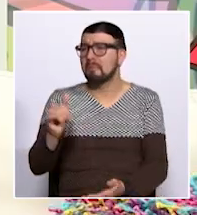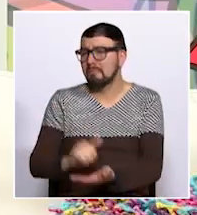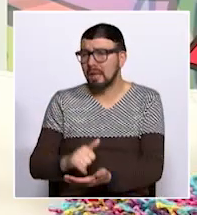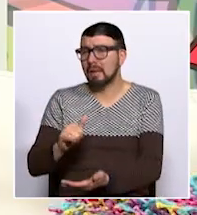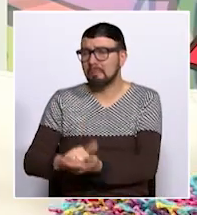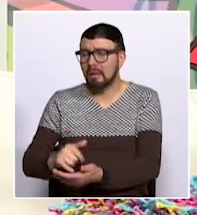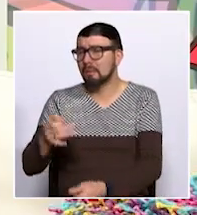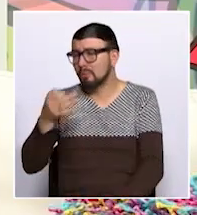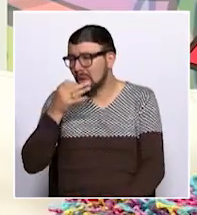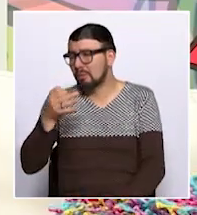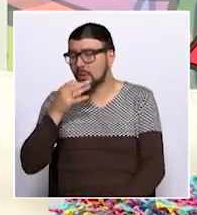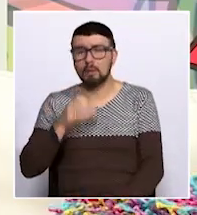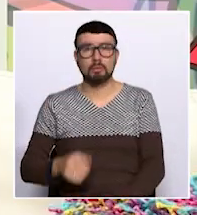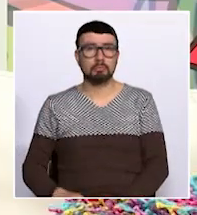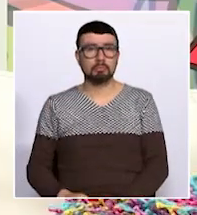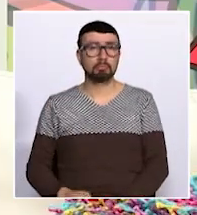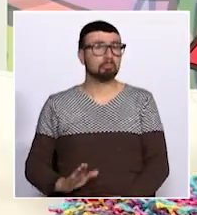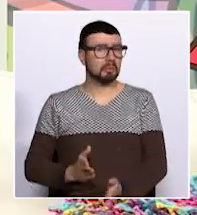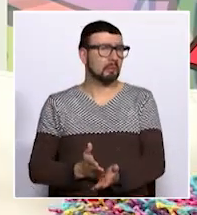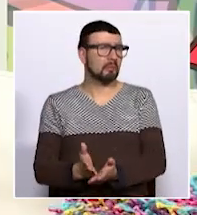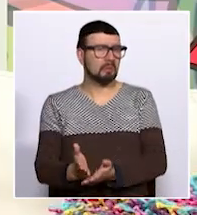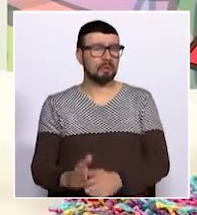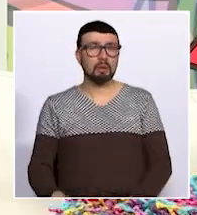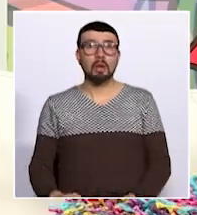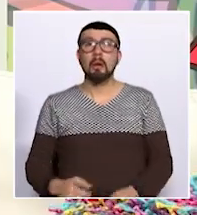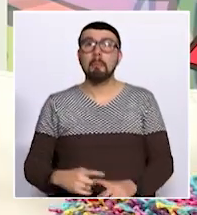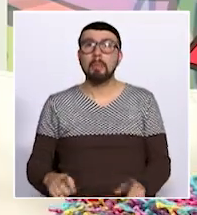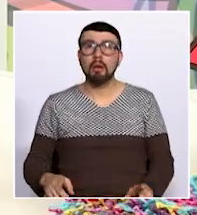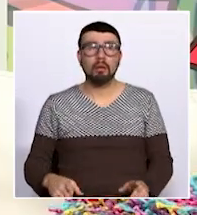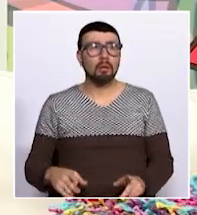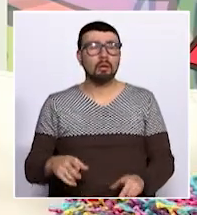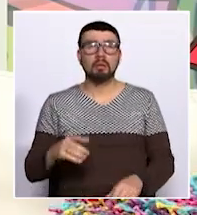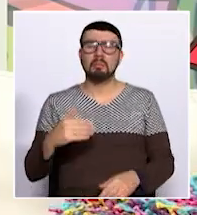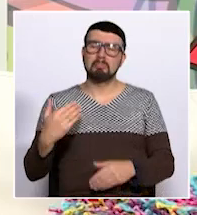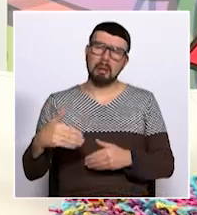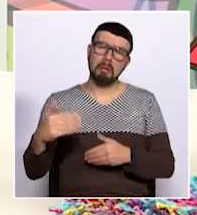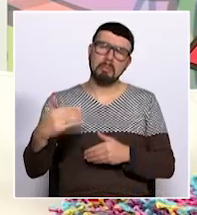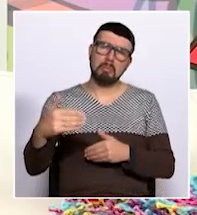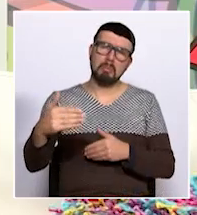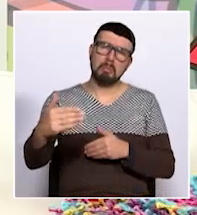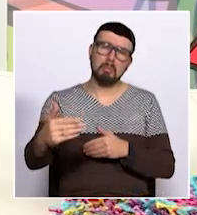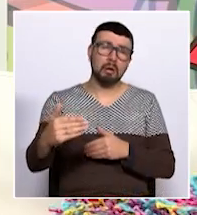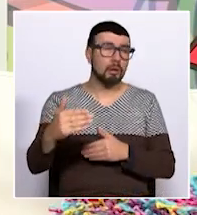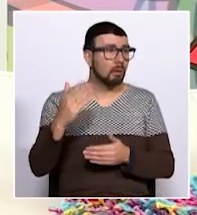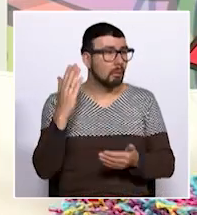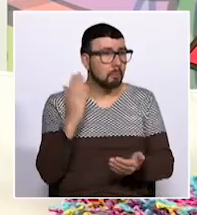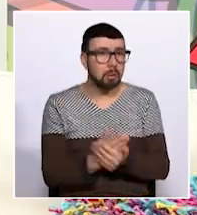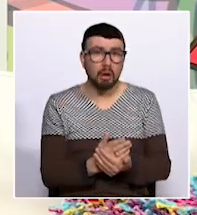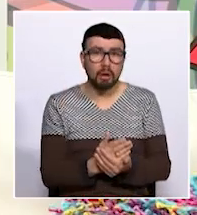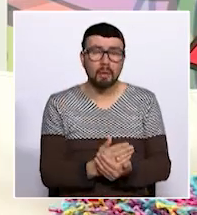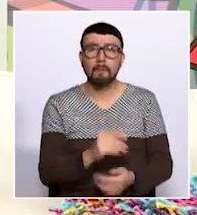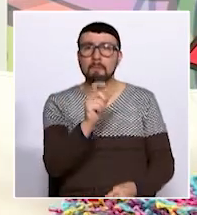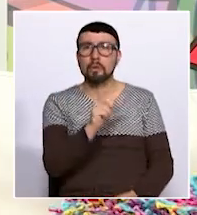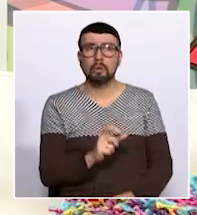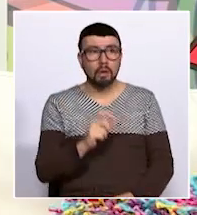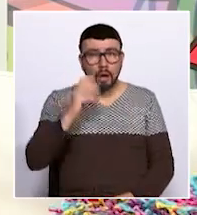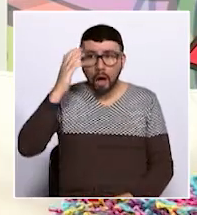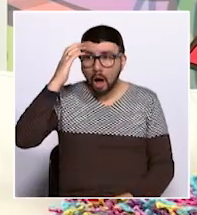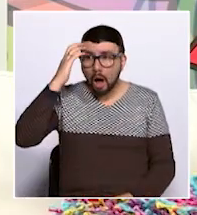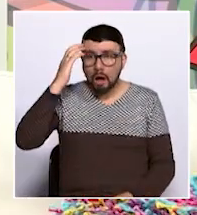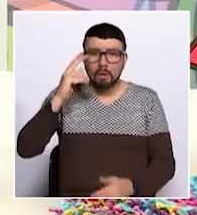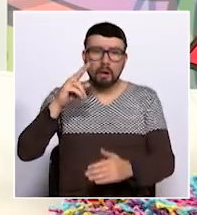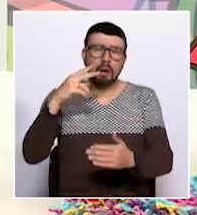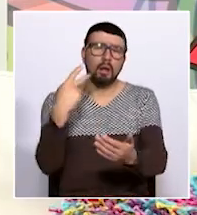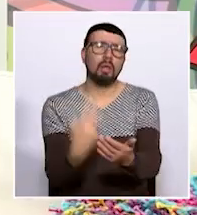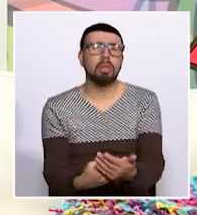momento, y nos ha pasado, tristemente aquí en las consultas, las personas les pasa eso hasta que se dan cuenta que se desmayan y